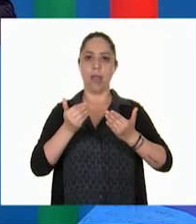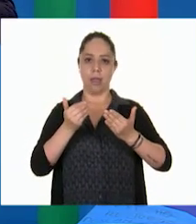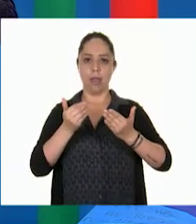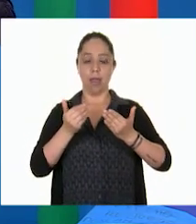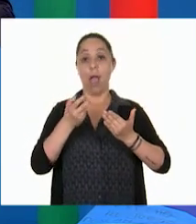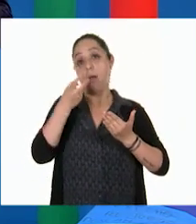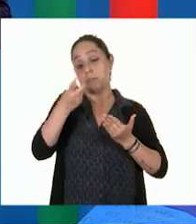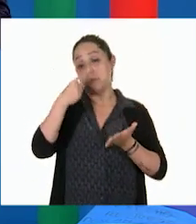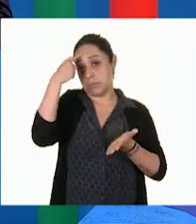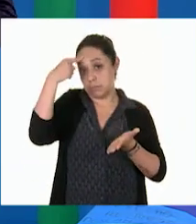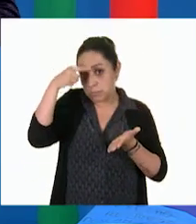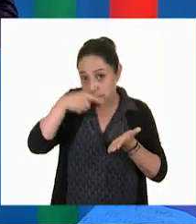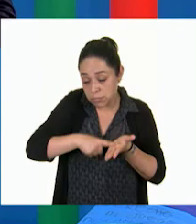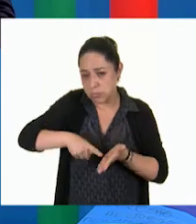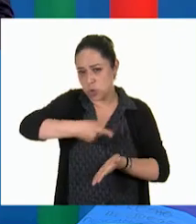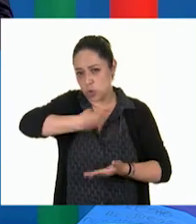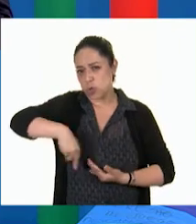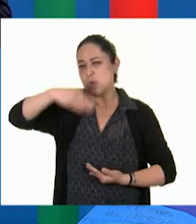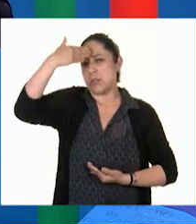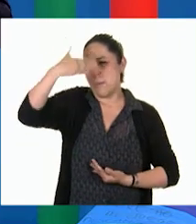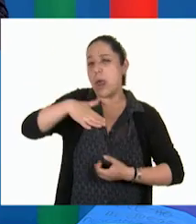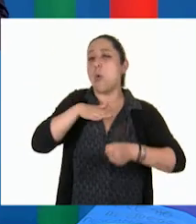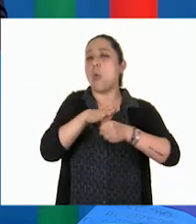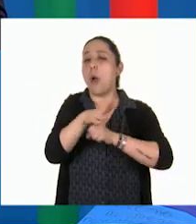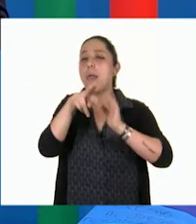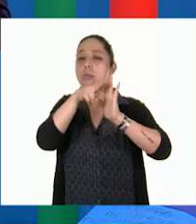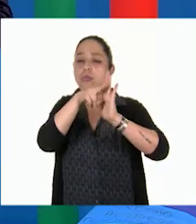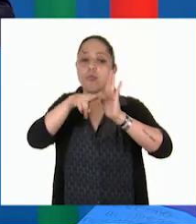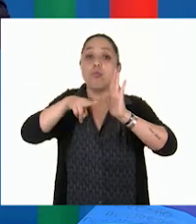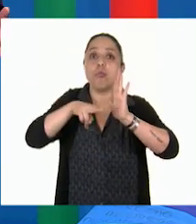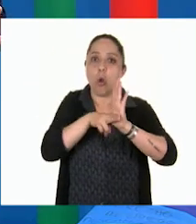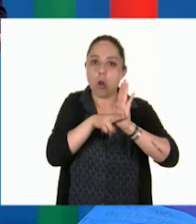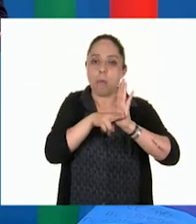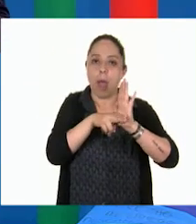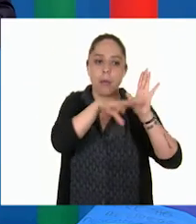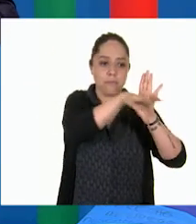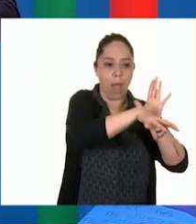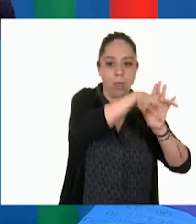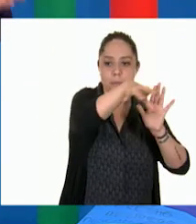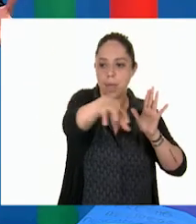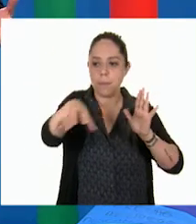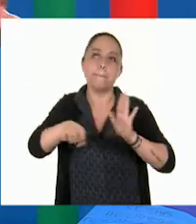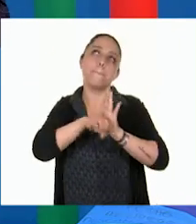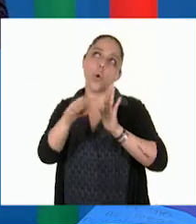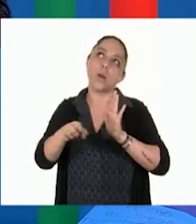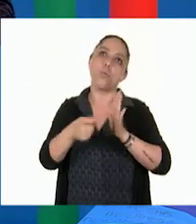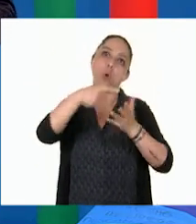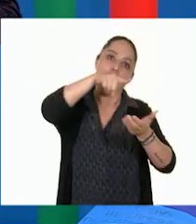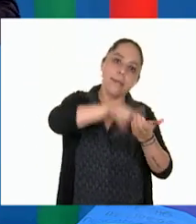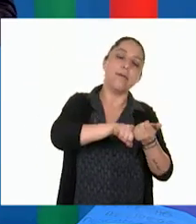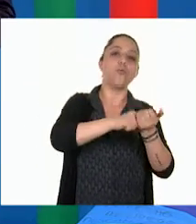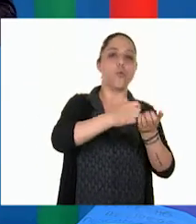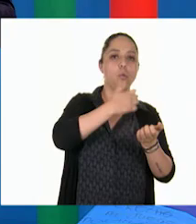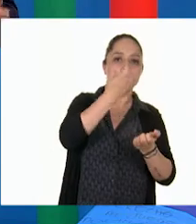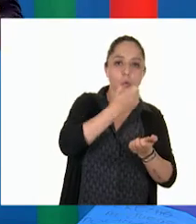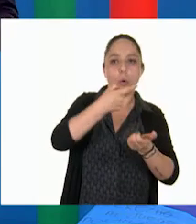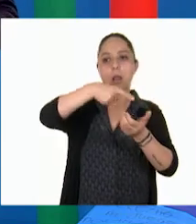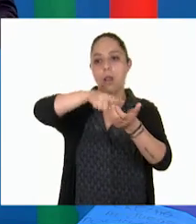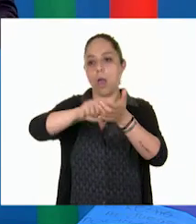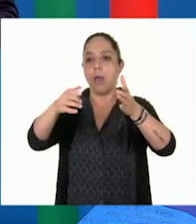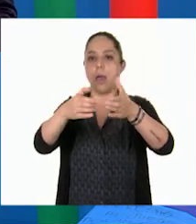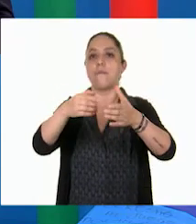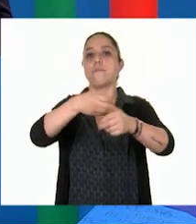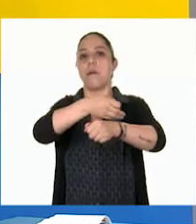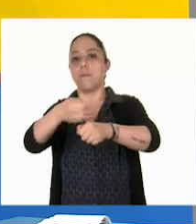debemos tener muy presentes cuáles son las normas en los distintos espacios que convivimos, como por ejemplo la escuela, la familia o la